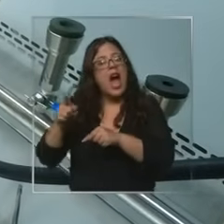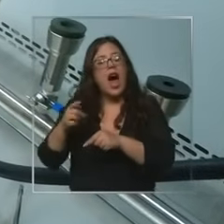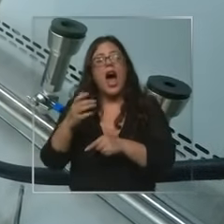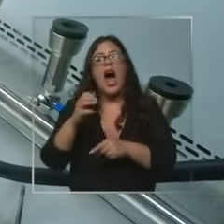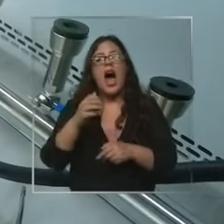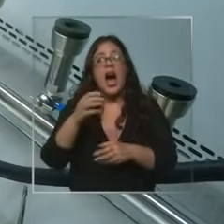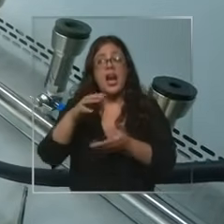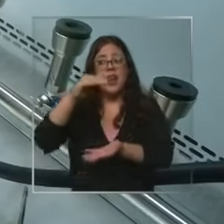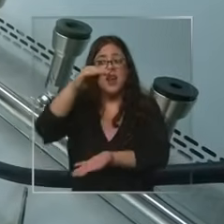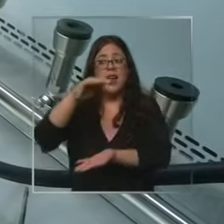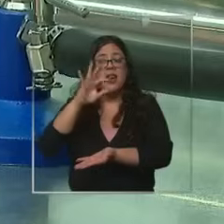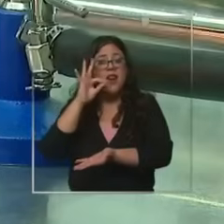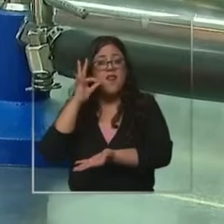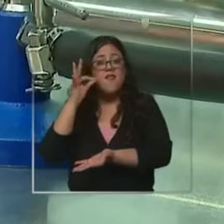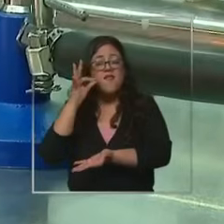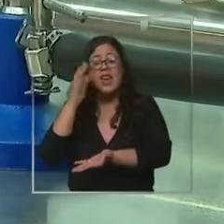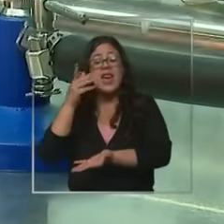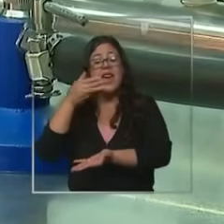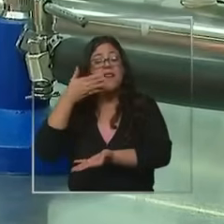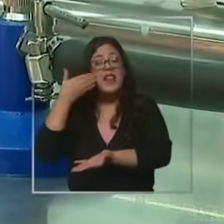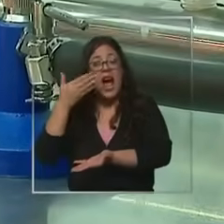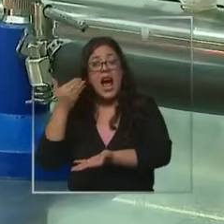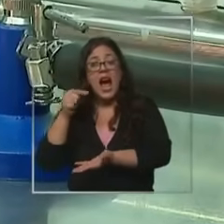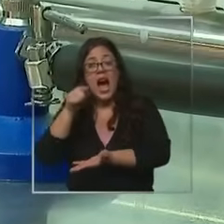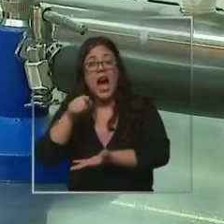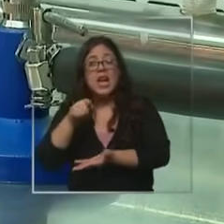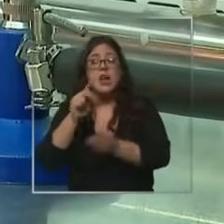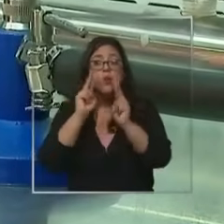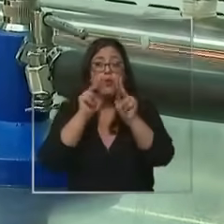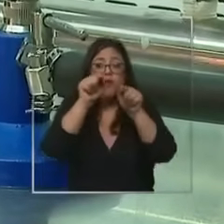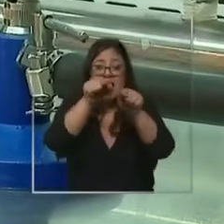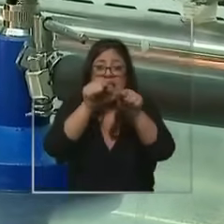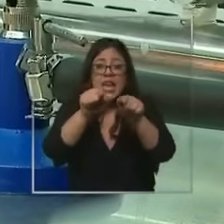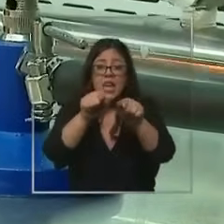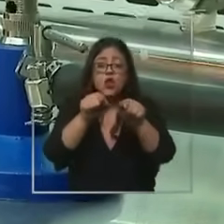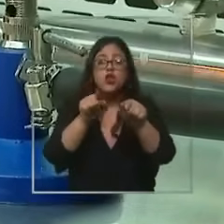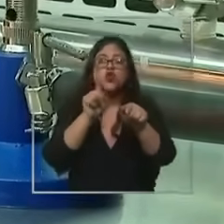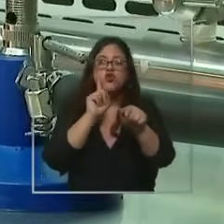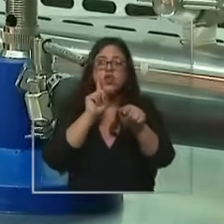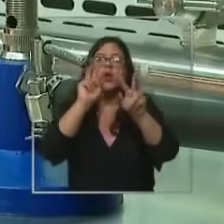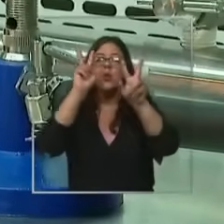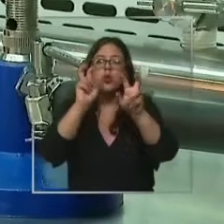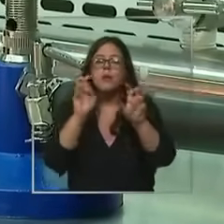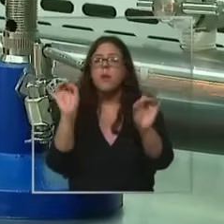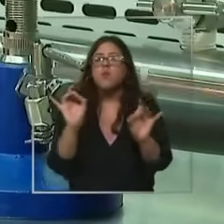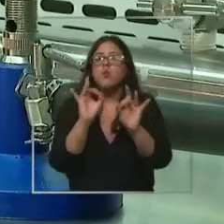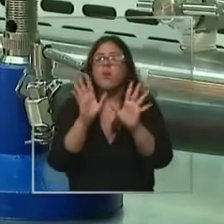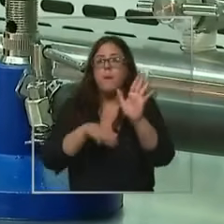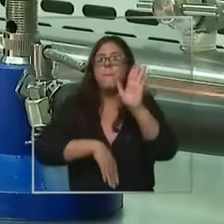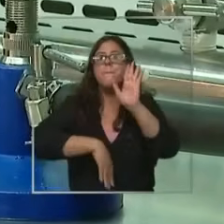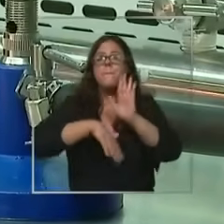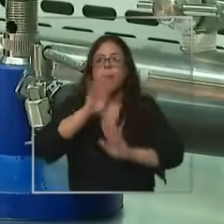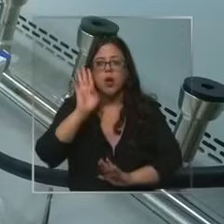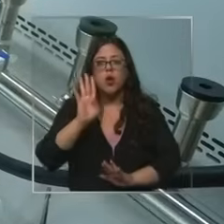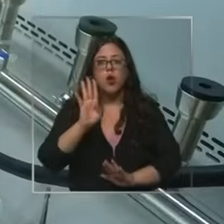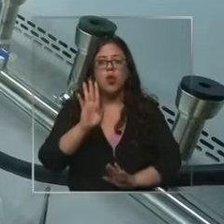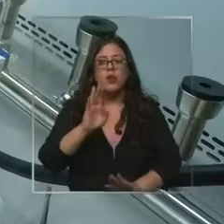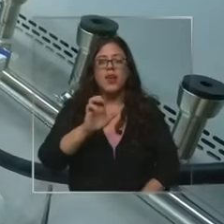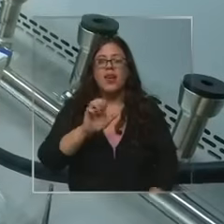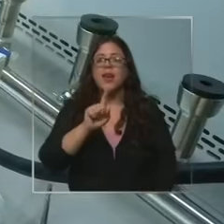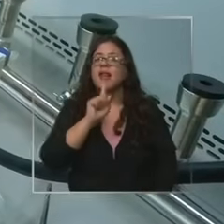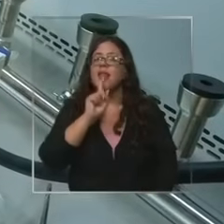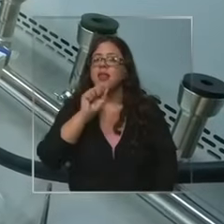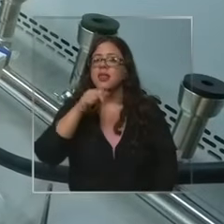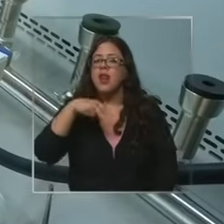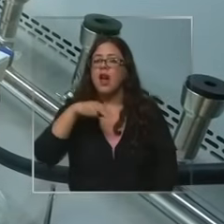de solamente de visualización, se puede apreciar de que esto tiene una concentración, podría tener una concentración más alta, digamos, de etanol. Ciertamente